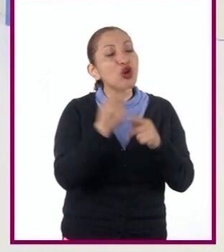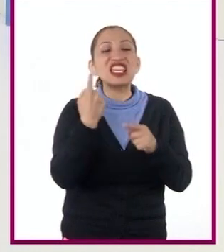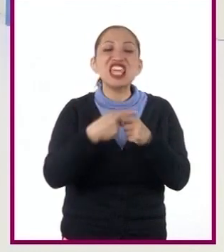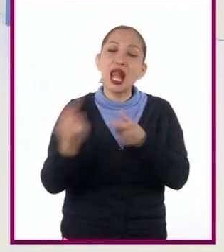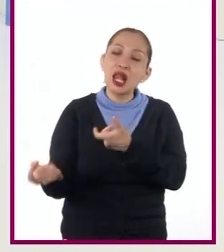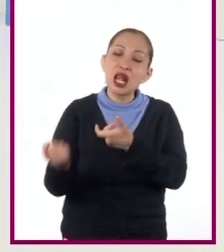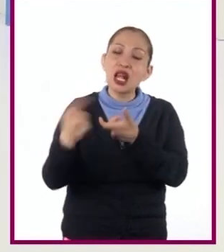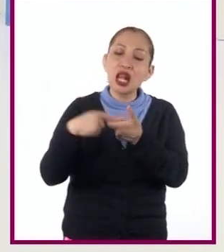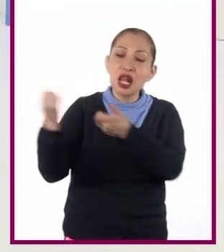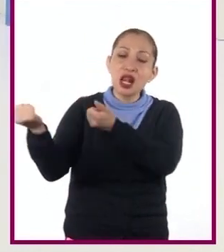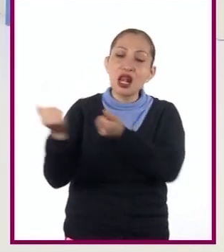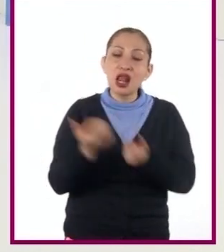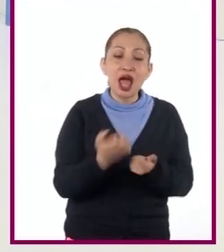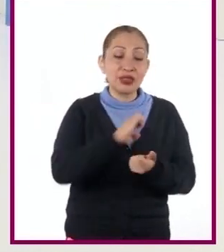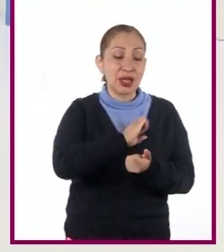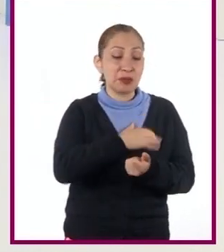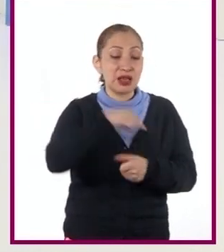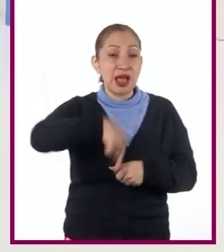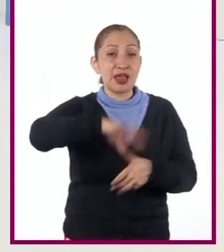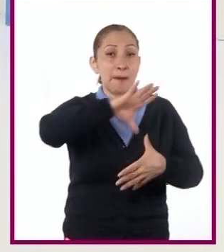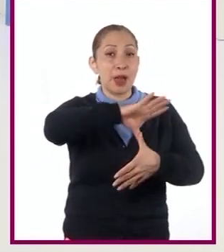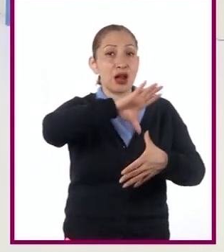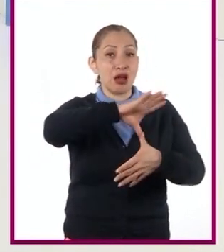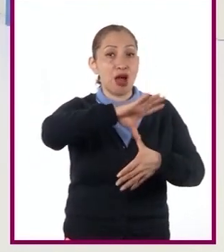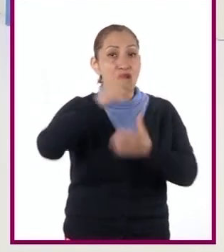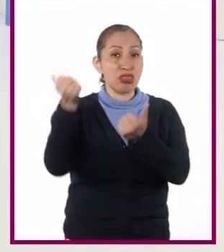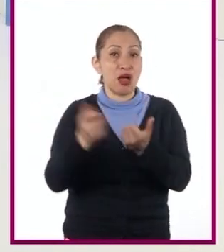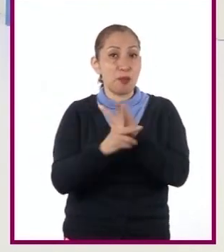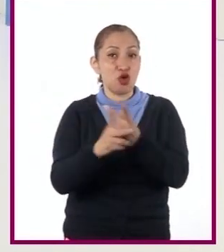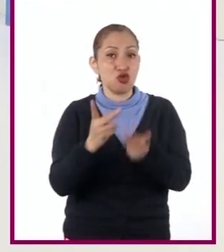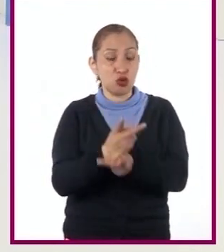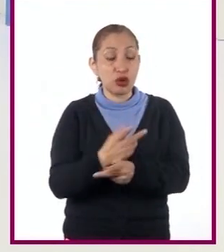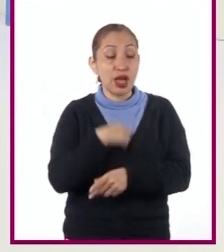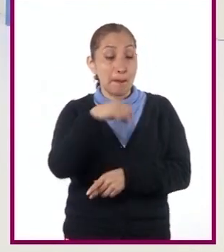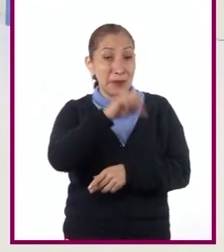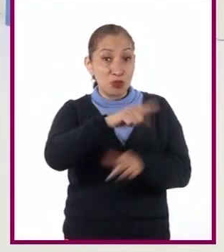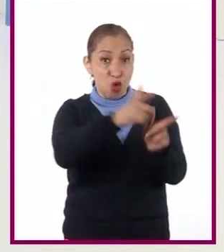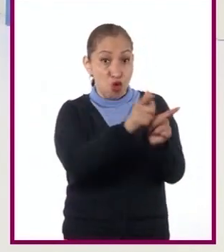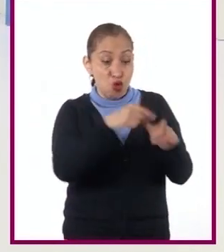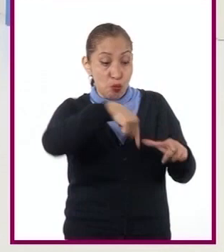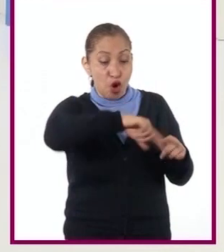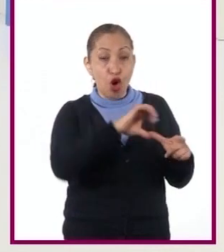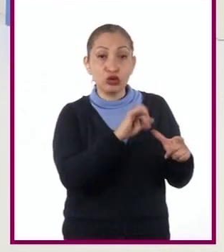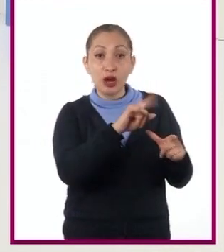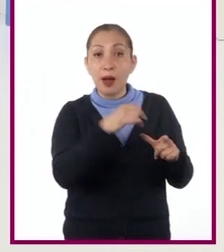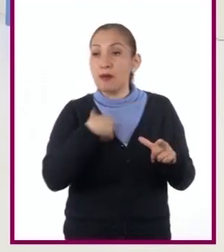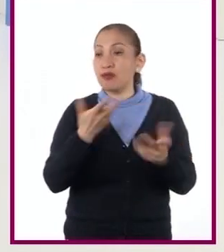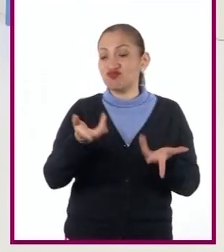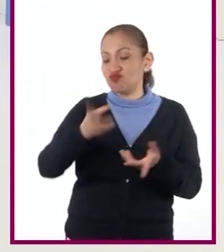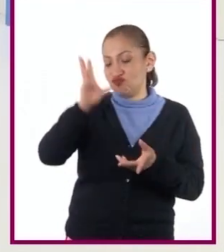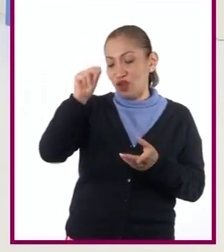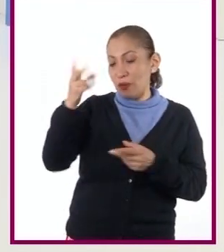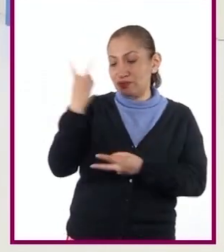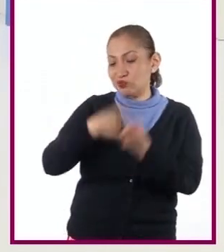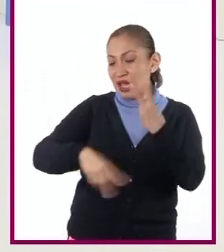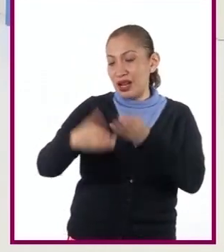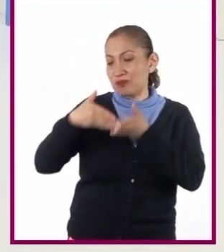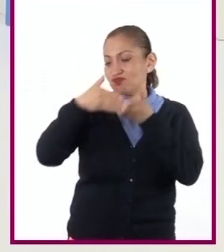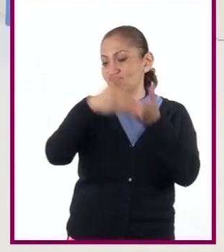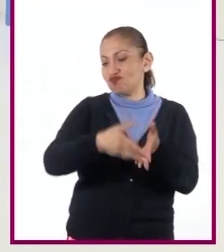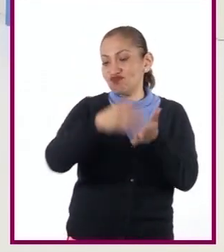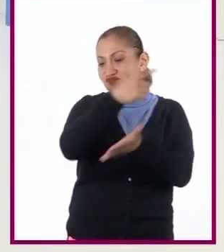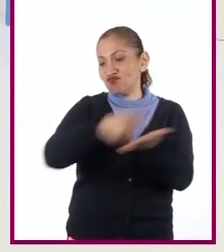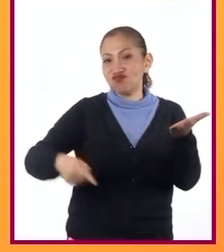se trasladaban de España a América. Además, el consulado podía negar la licencia a un barco para cruzar por el